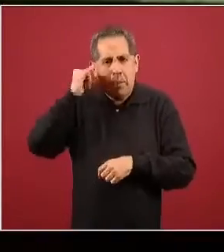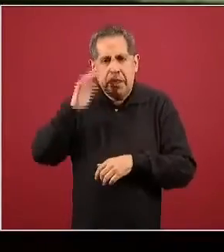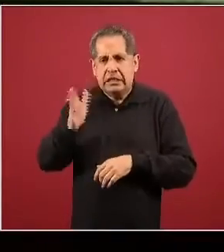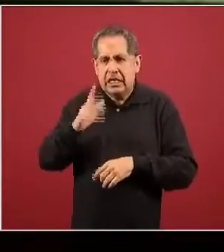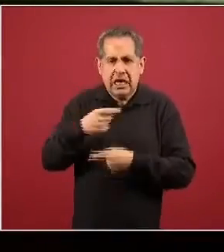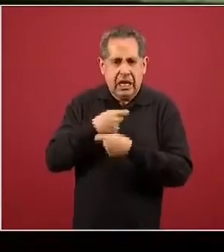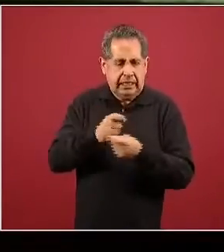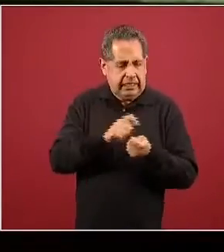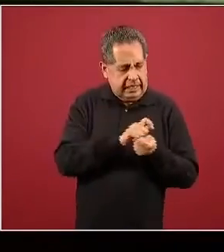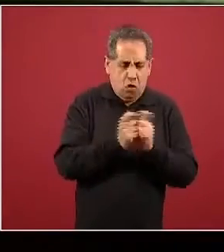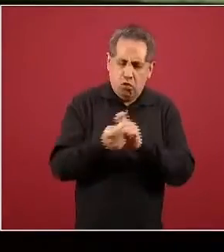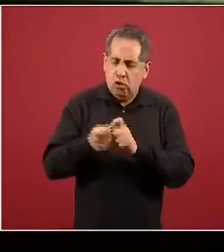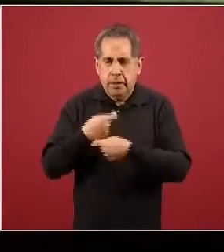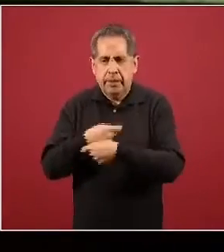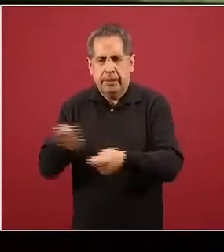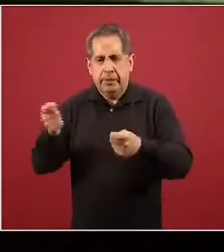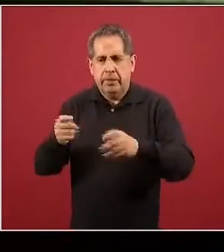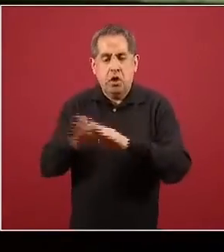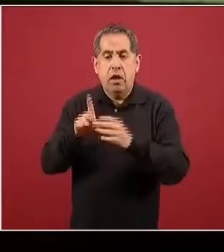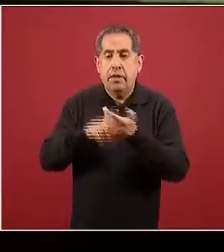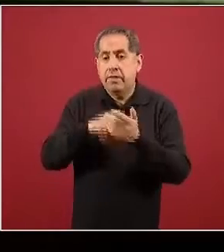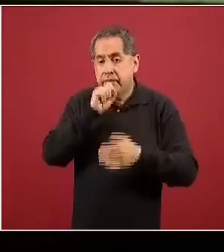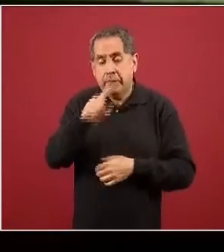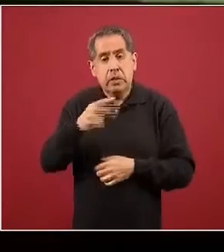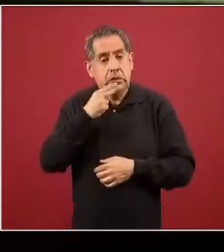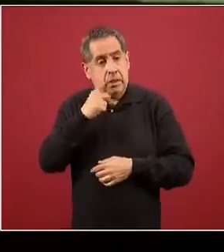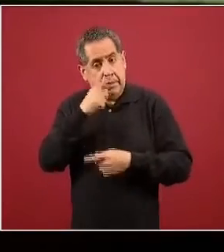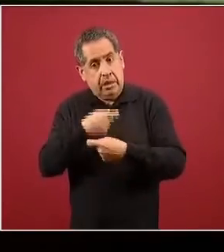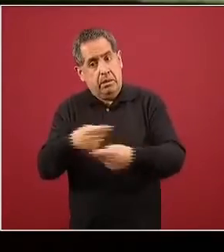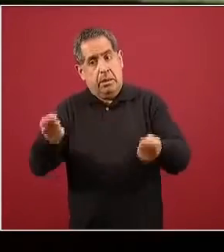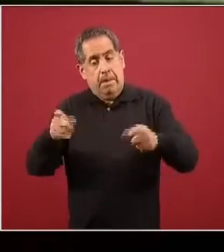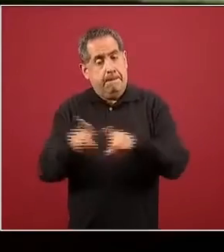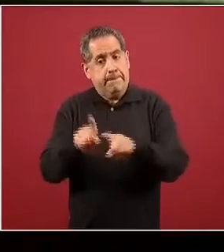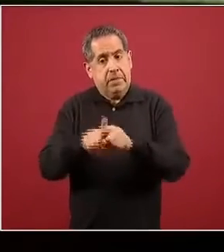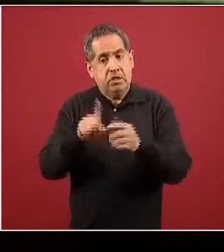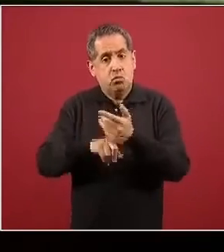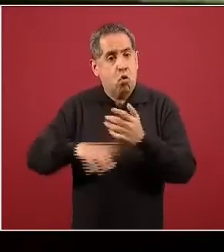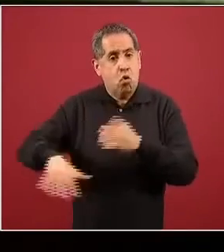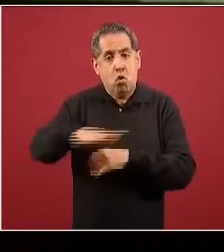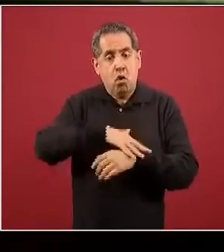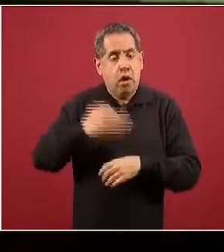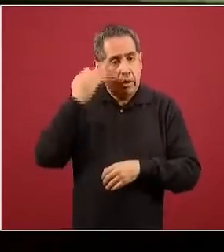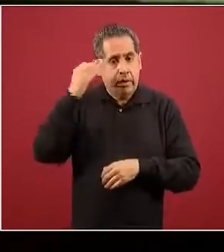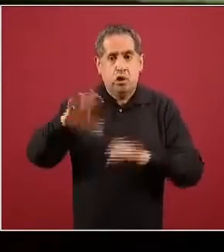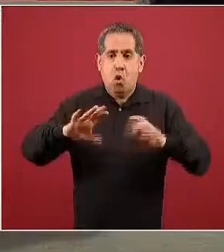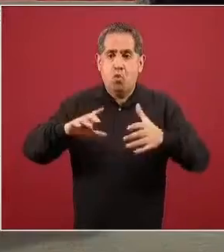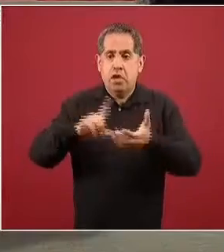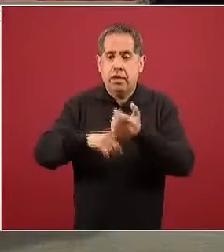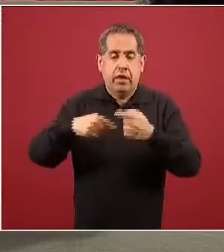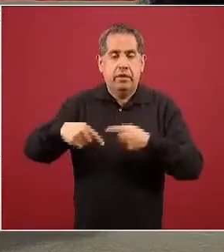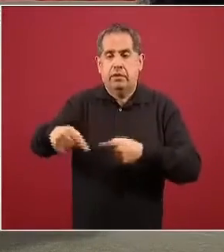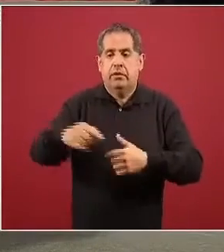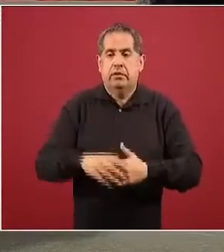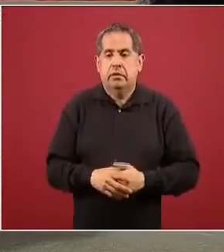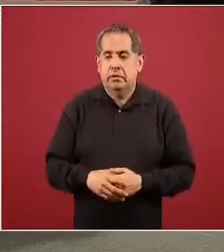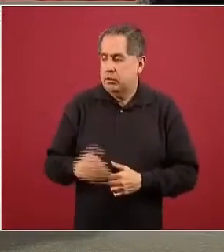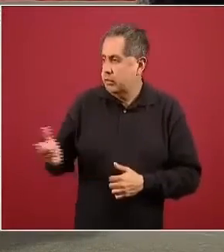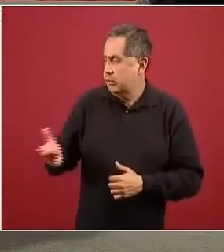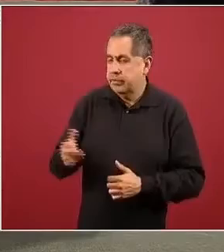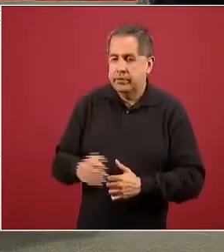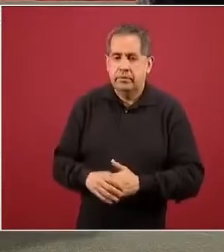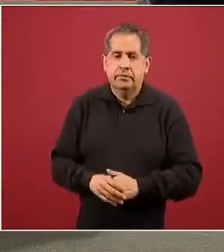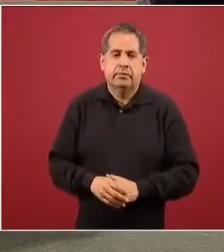están traduciendo? Y esos, si también esos se van a entregar de la misma manera en estas comunidades, por favor. ¿Cómo no, Antonio, por